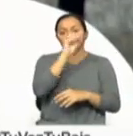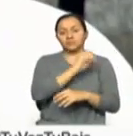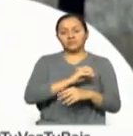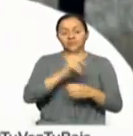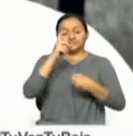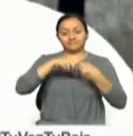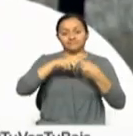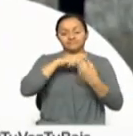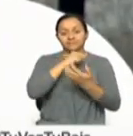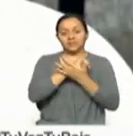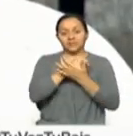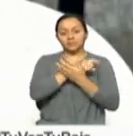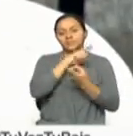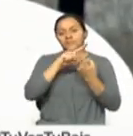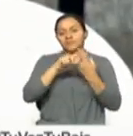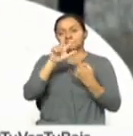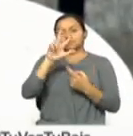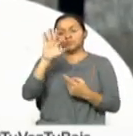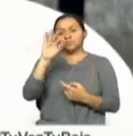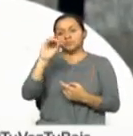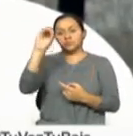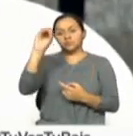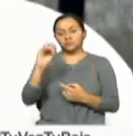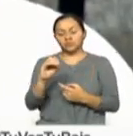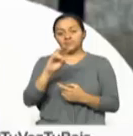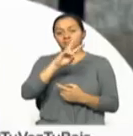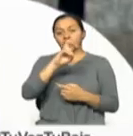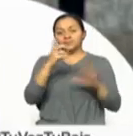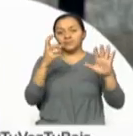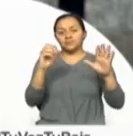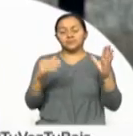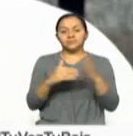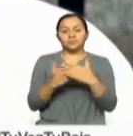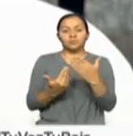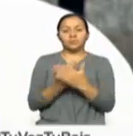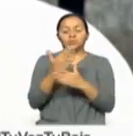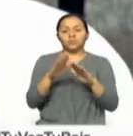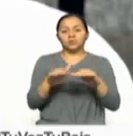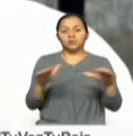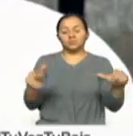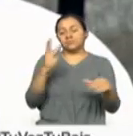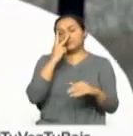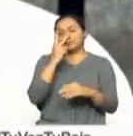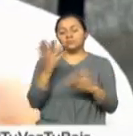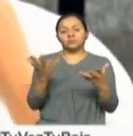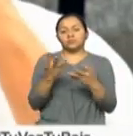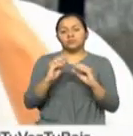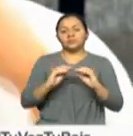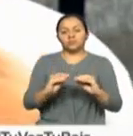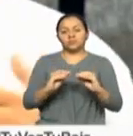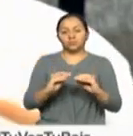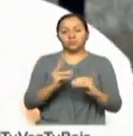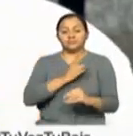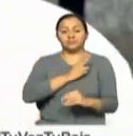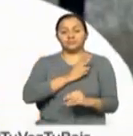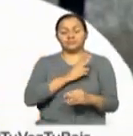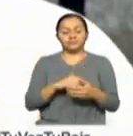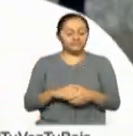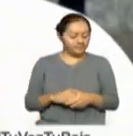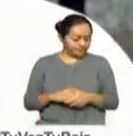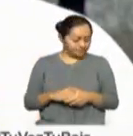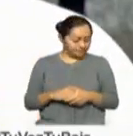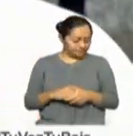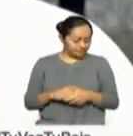matrícula al 39%, con 260 mil nuevos estudiantes en el campo de la educación superior. ¿Cuál